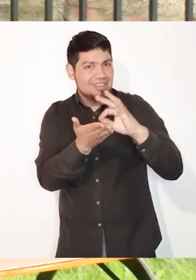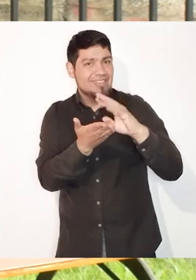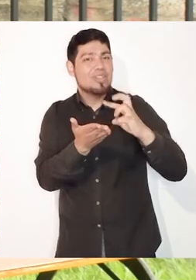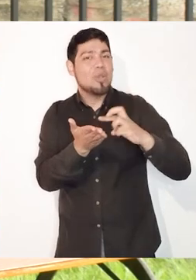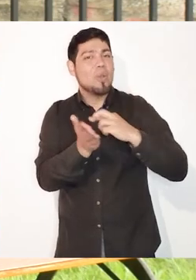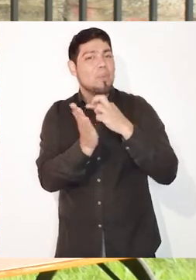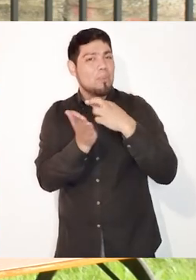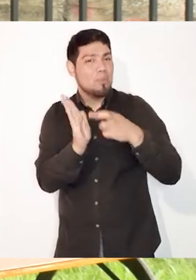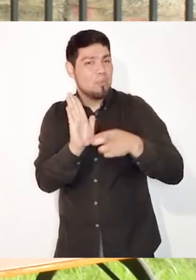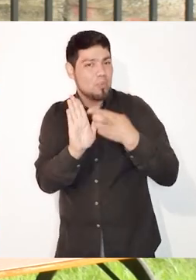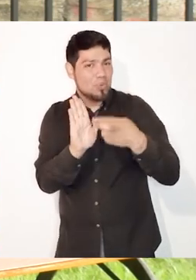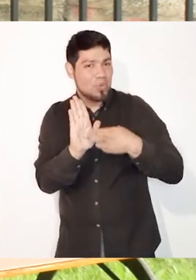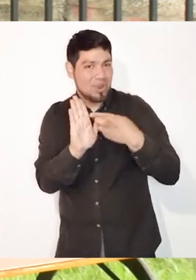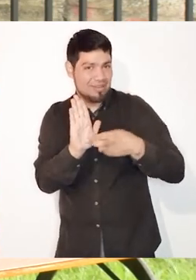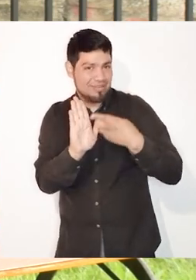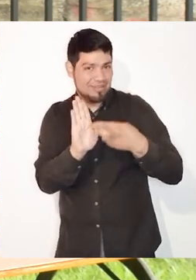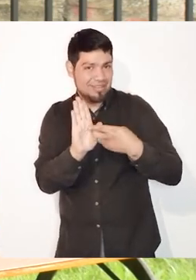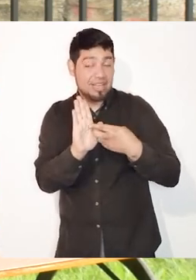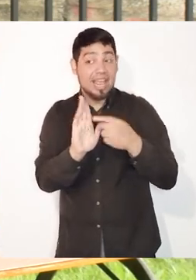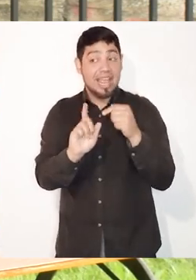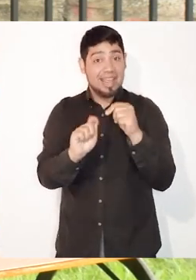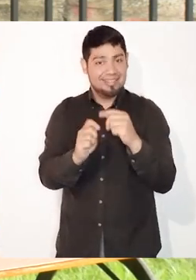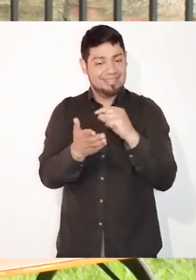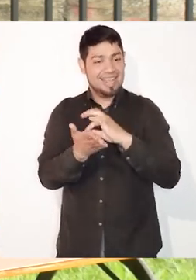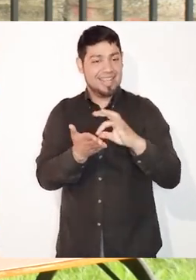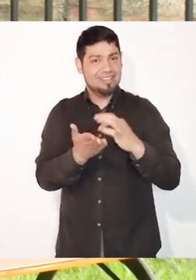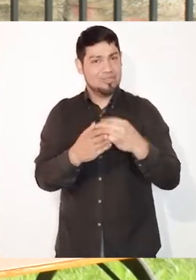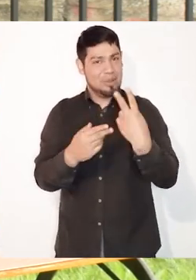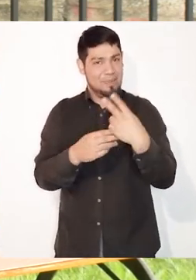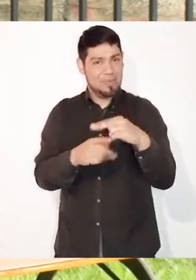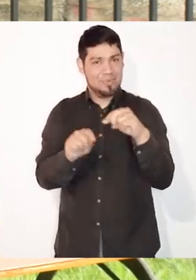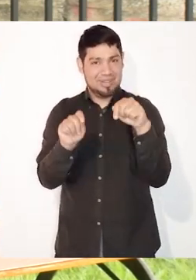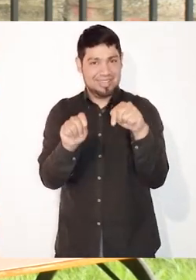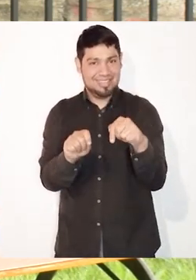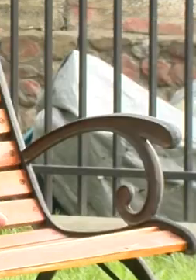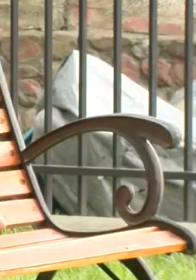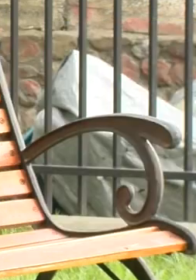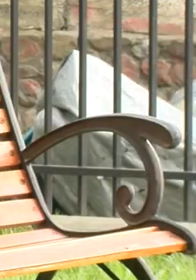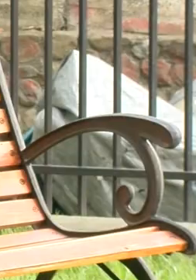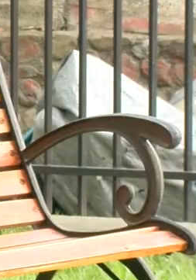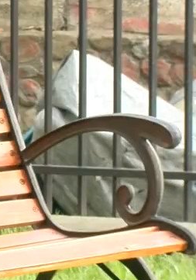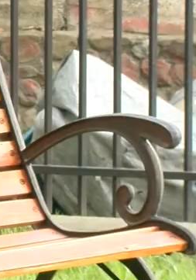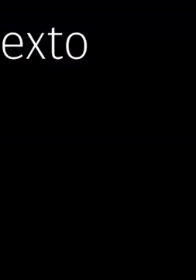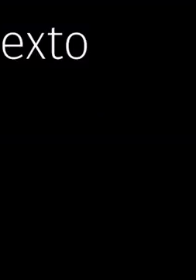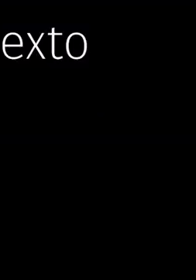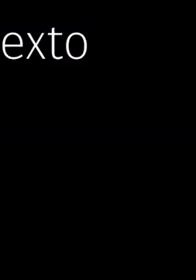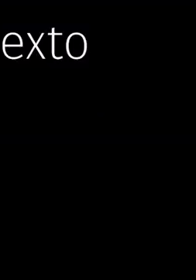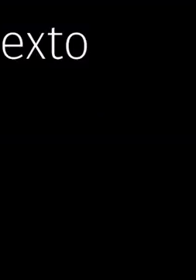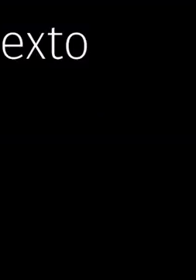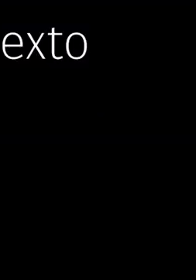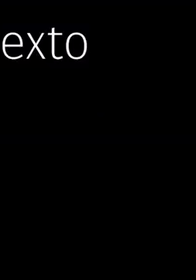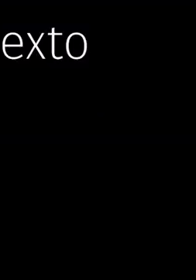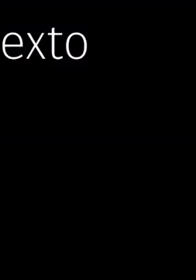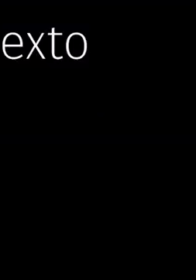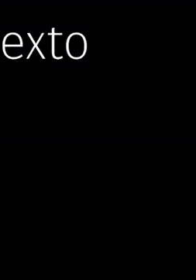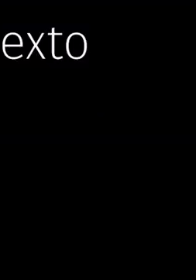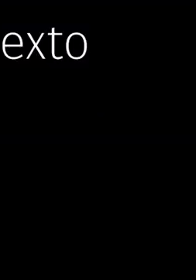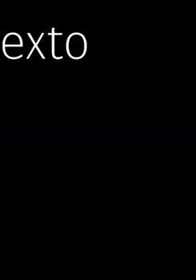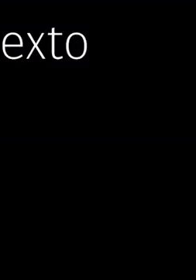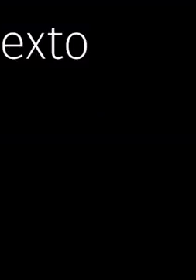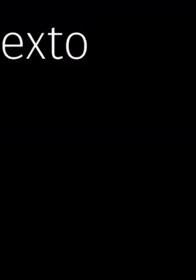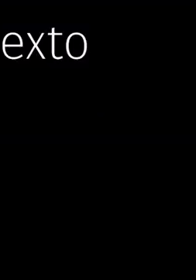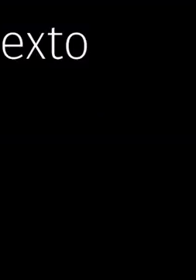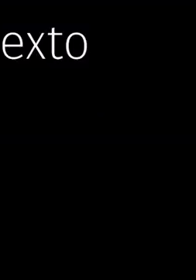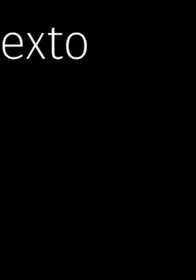en los poemas y formando la estructura del libro. Es una escritura, diría yo, territorial, fundamentalmente. De tus obras, ¿cuál es el